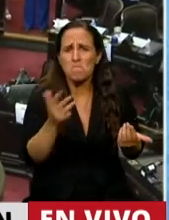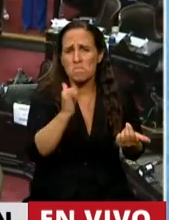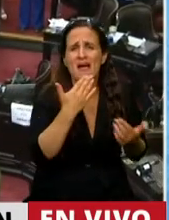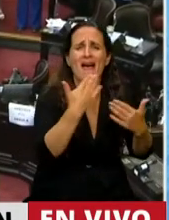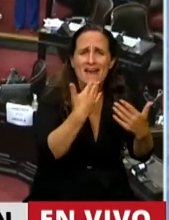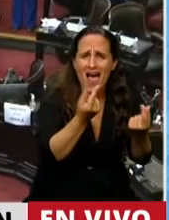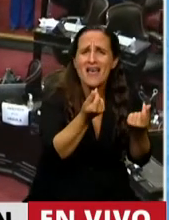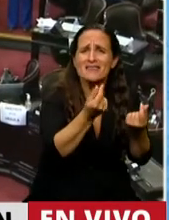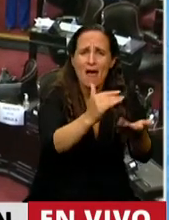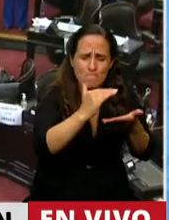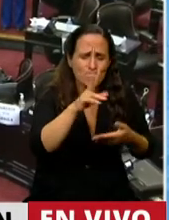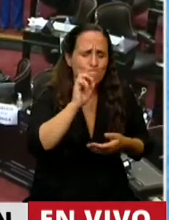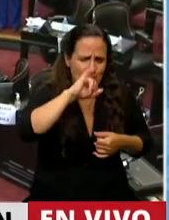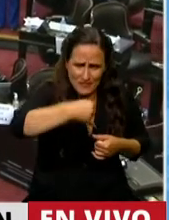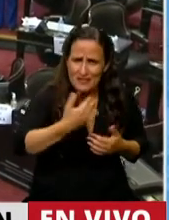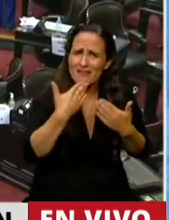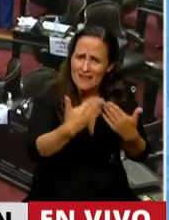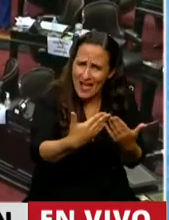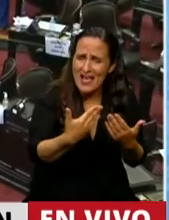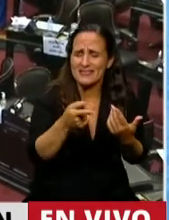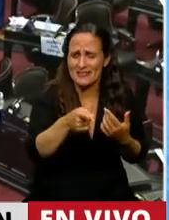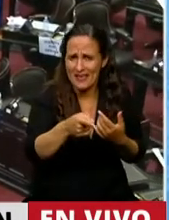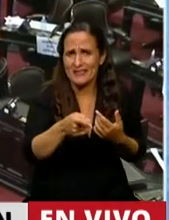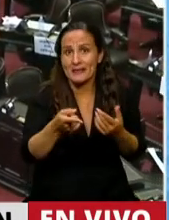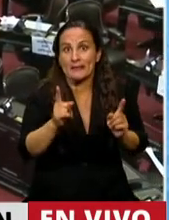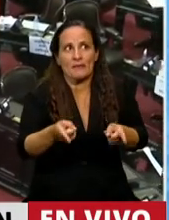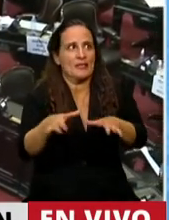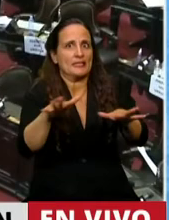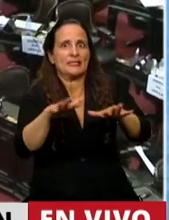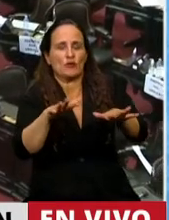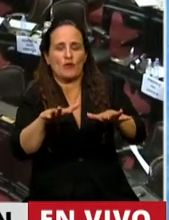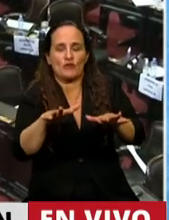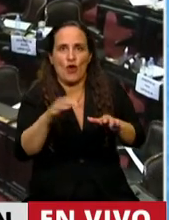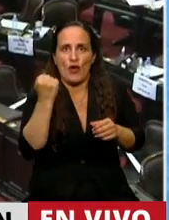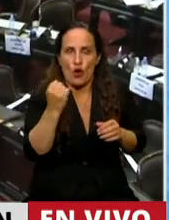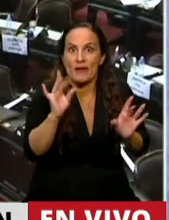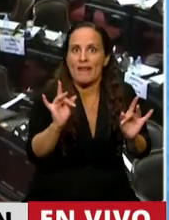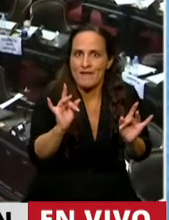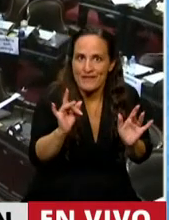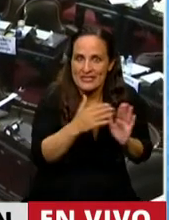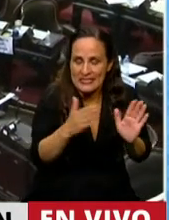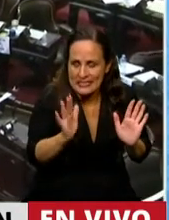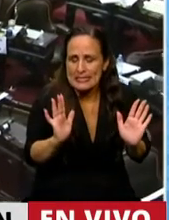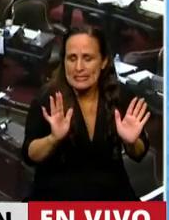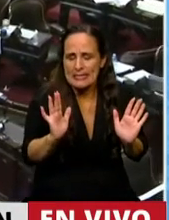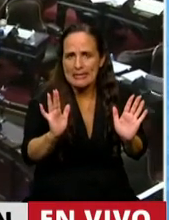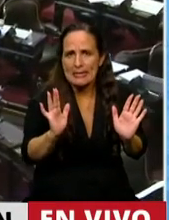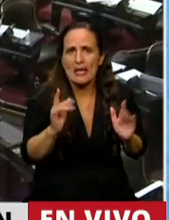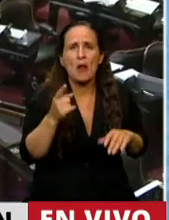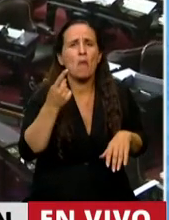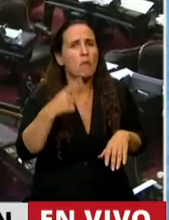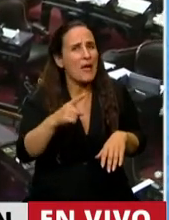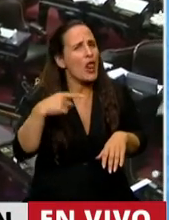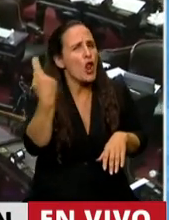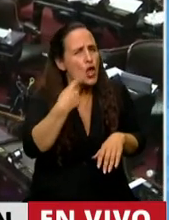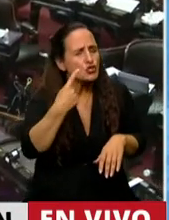se valora en un contexto en el que muchos han pasado por necesidades. Por eso no debe hacernos perder